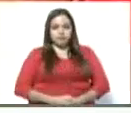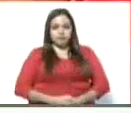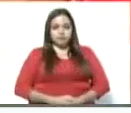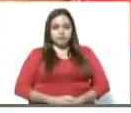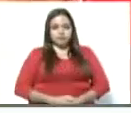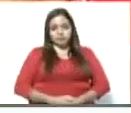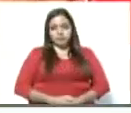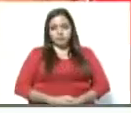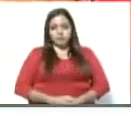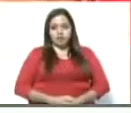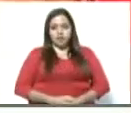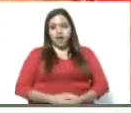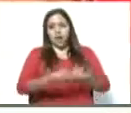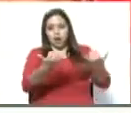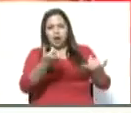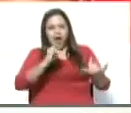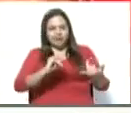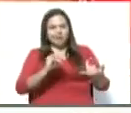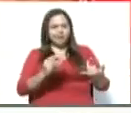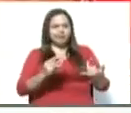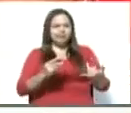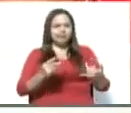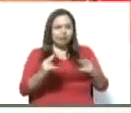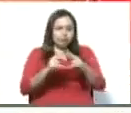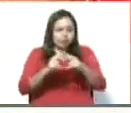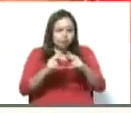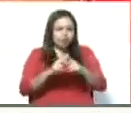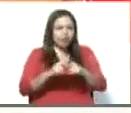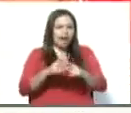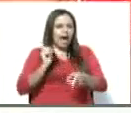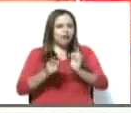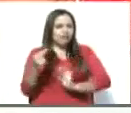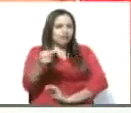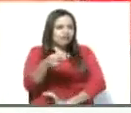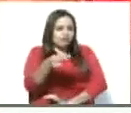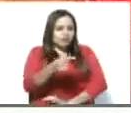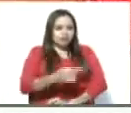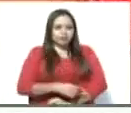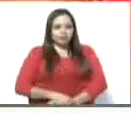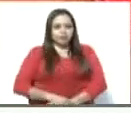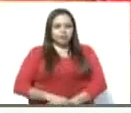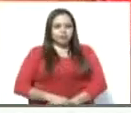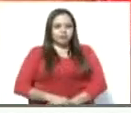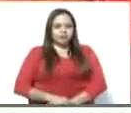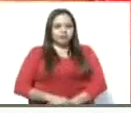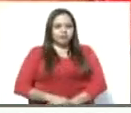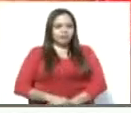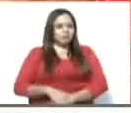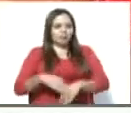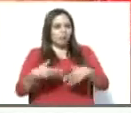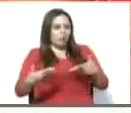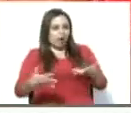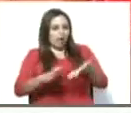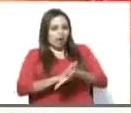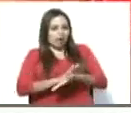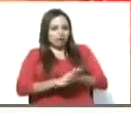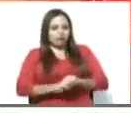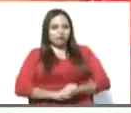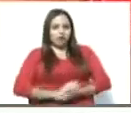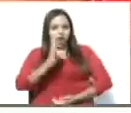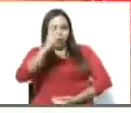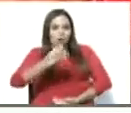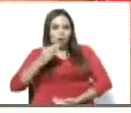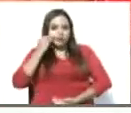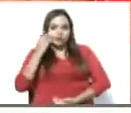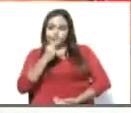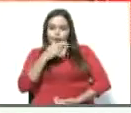Hay una cuestión que hay que tener en cuenta como algo negativo, y es que la juventud se